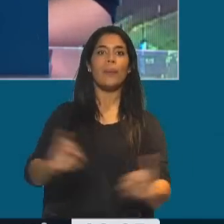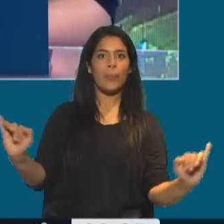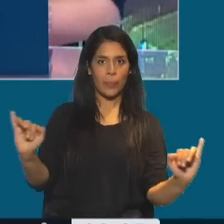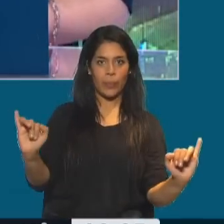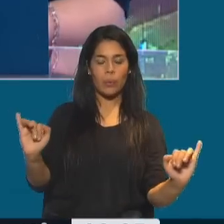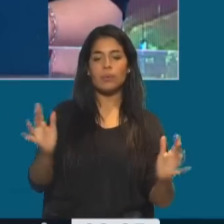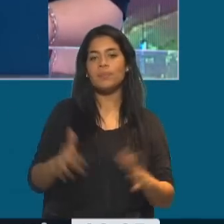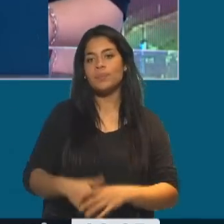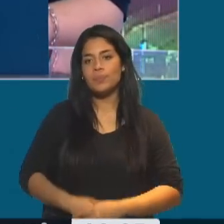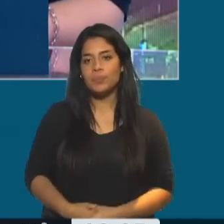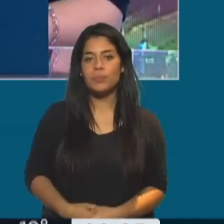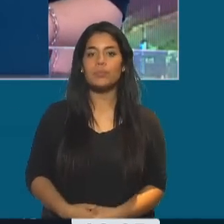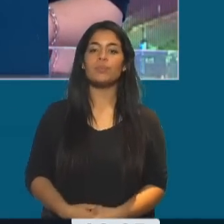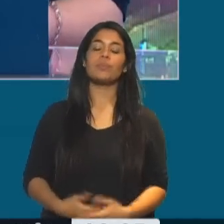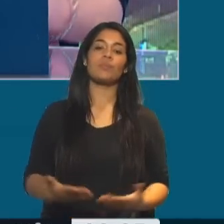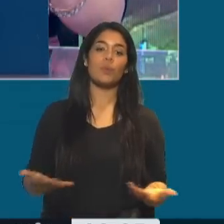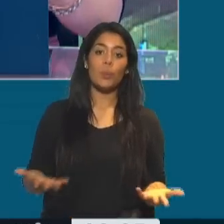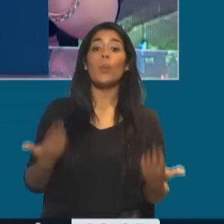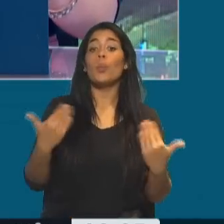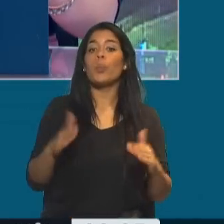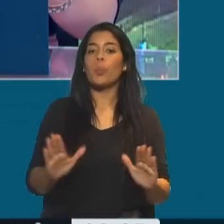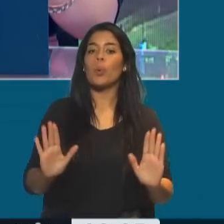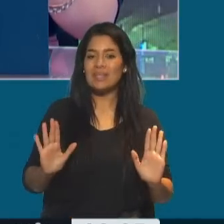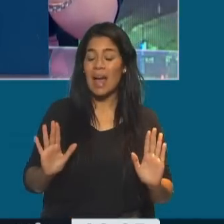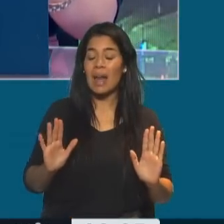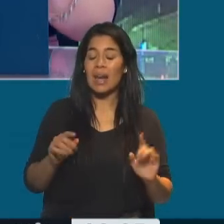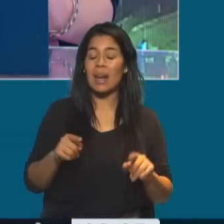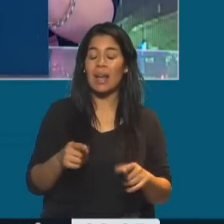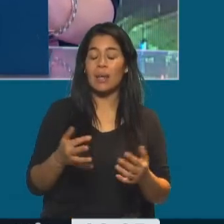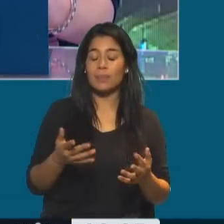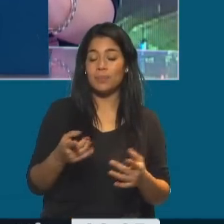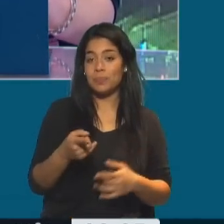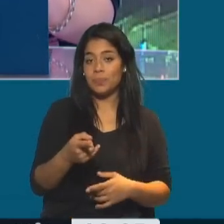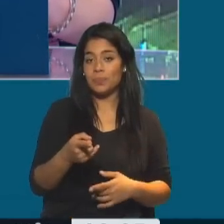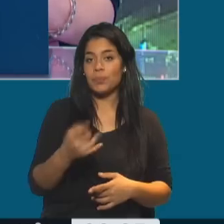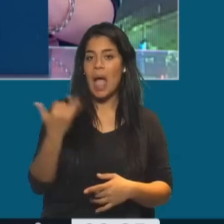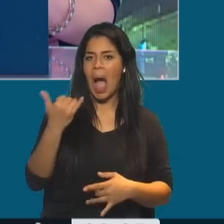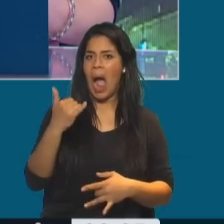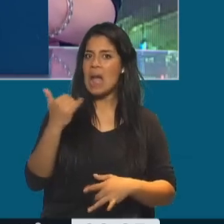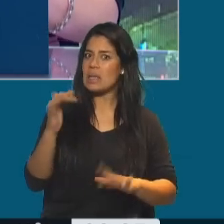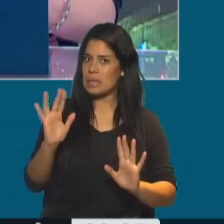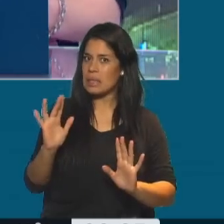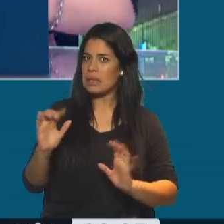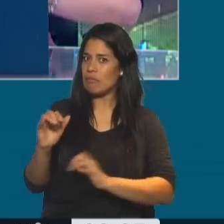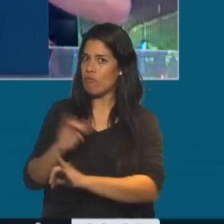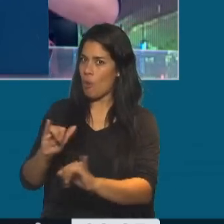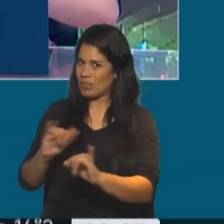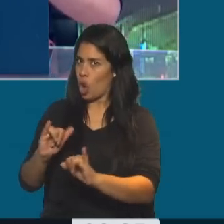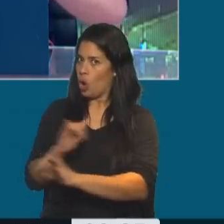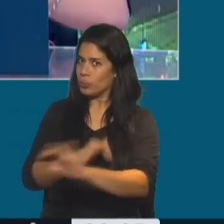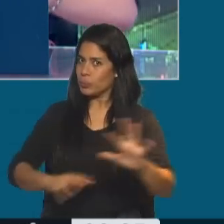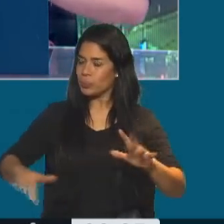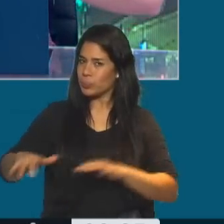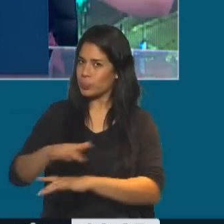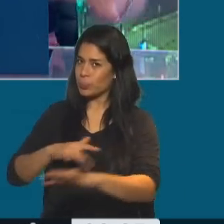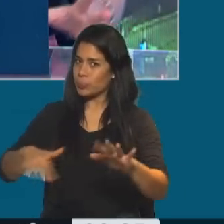fuerza ya, proviniendo esta misma cuestión desde varias fuentes, ¿sí? No solamente una, por supuesto que hay que tomarlo